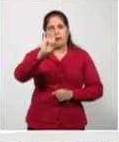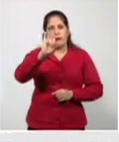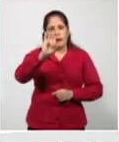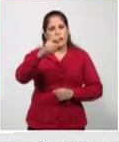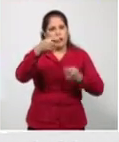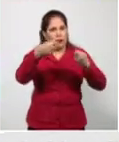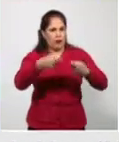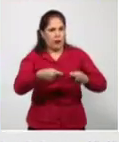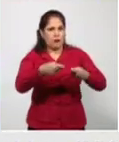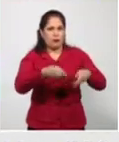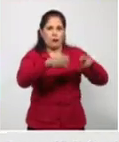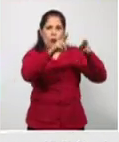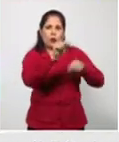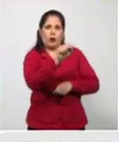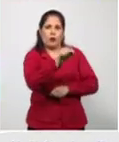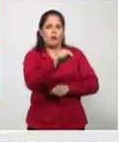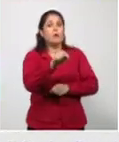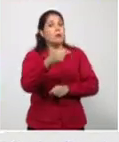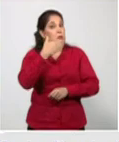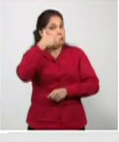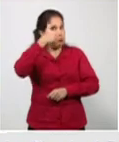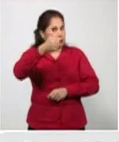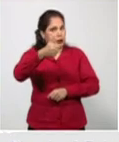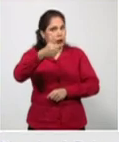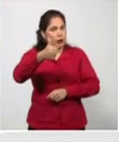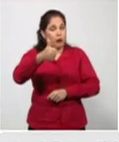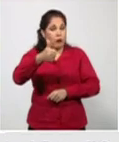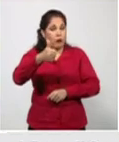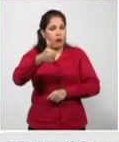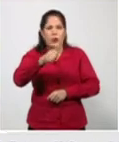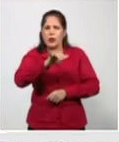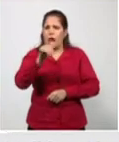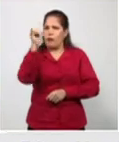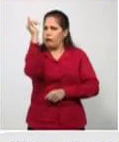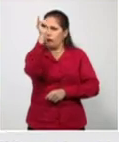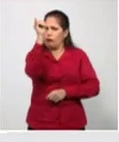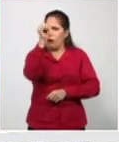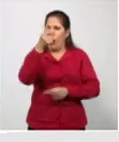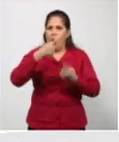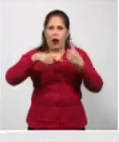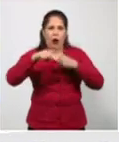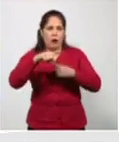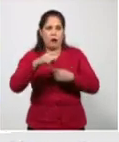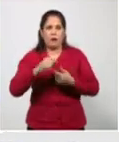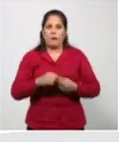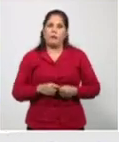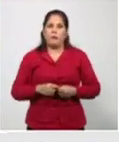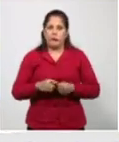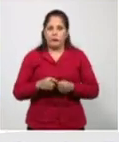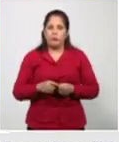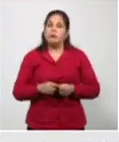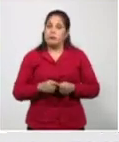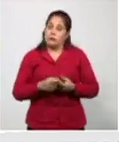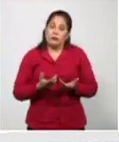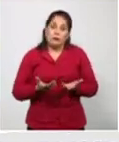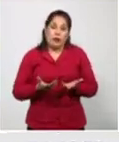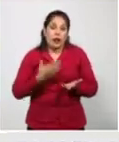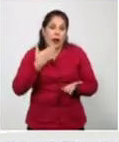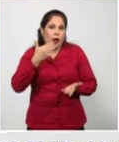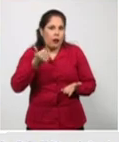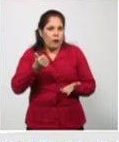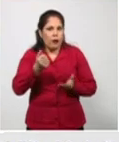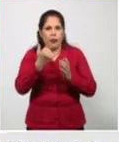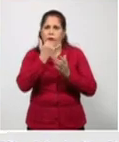ir para hotel. Funcionó, y ya en una videoconferencia, cuando digo funcionó es que se desarrolló sin